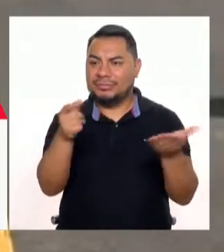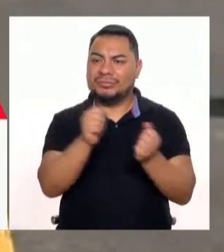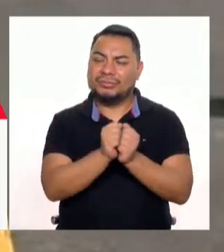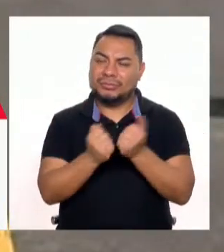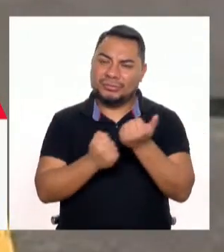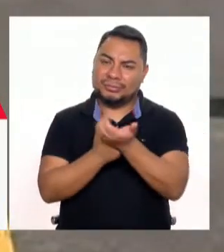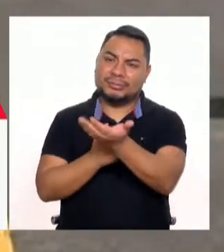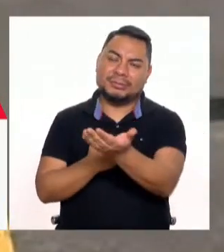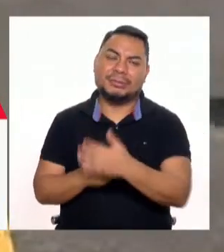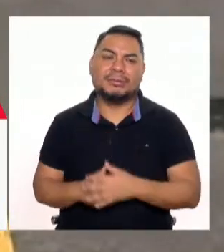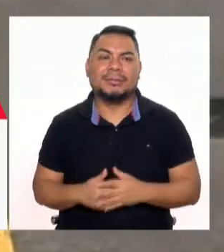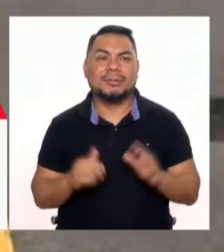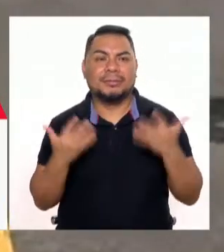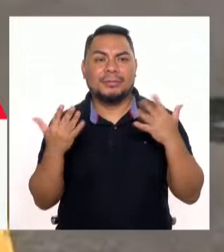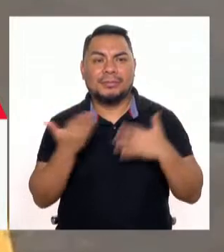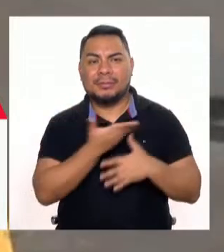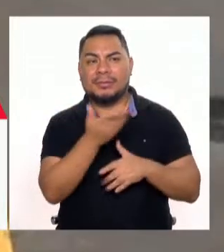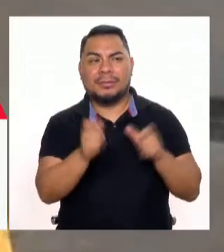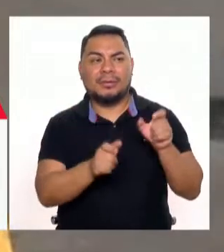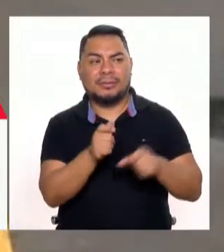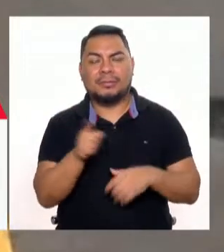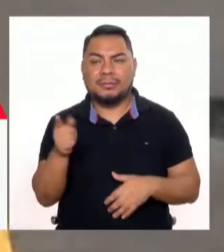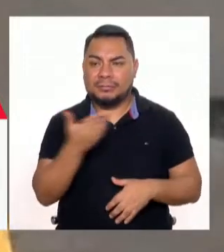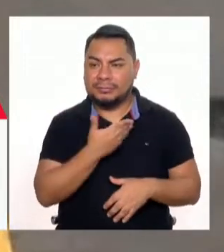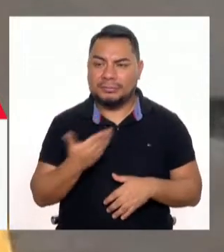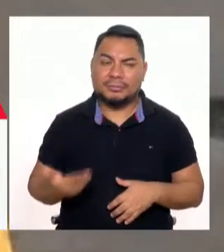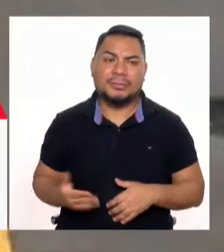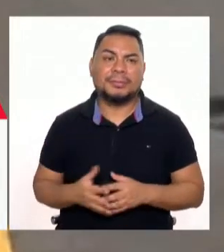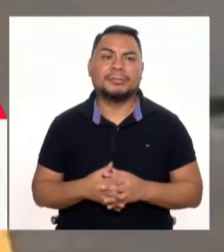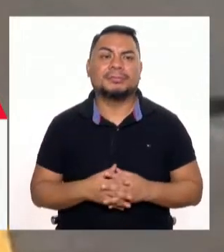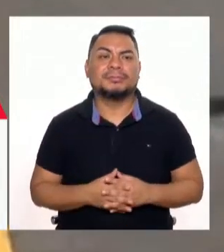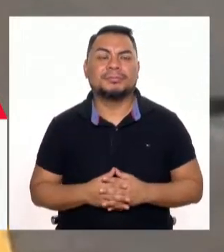otro aplauso por favor fuerte para nuestra presidenta